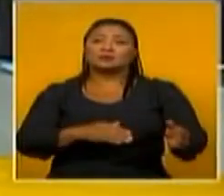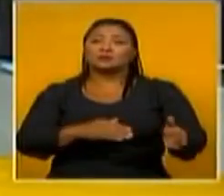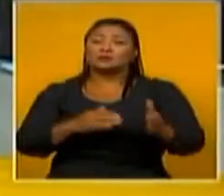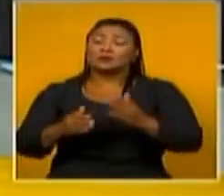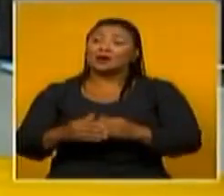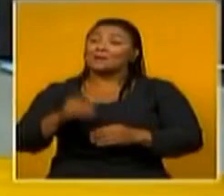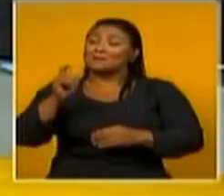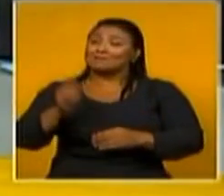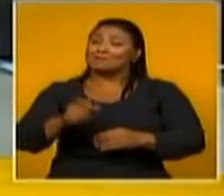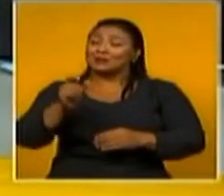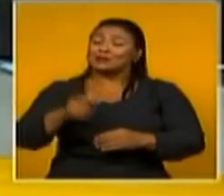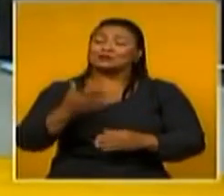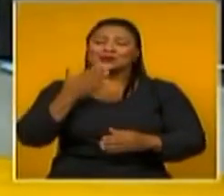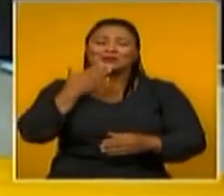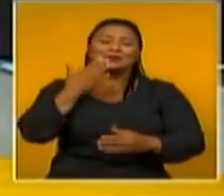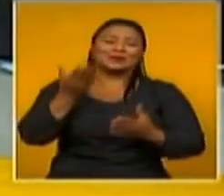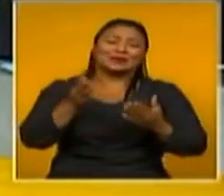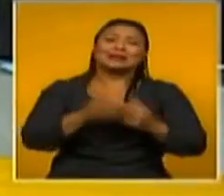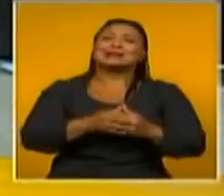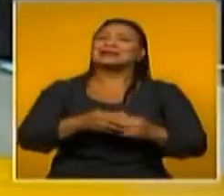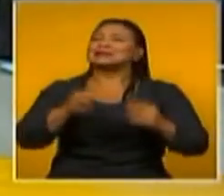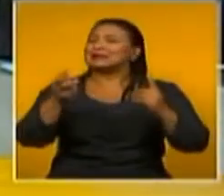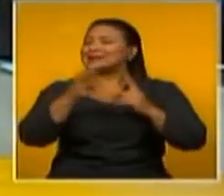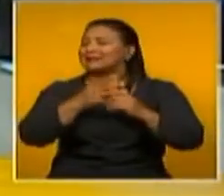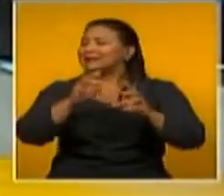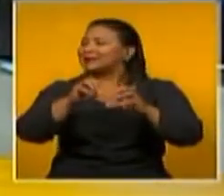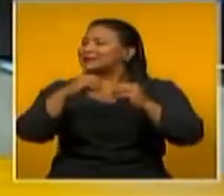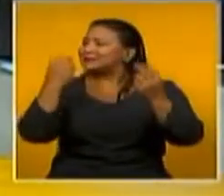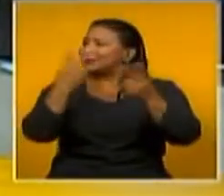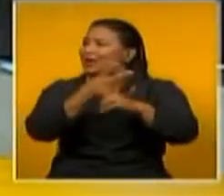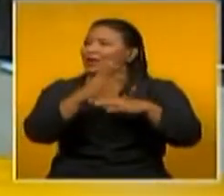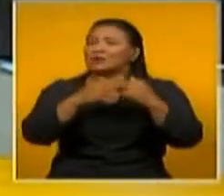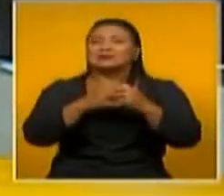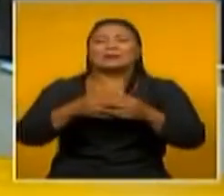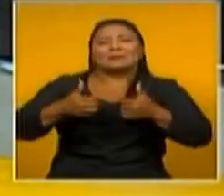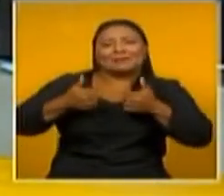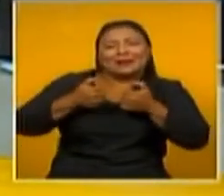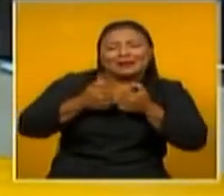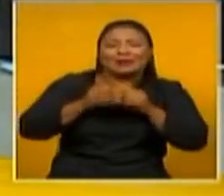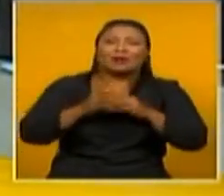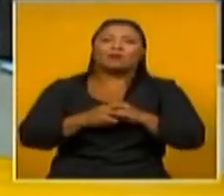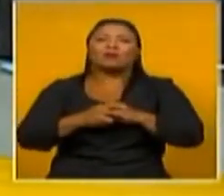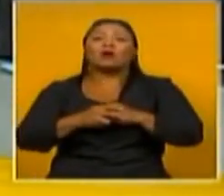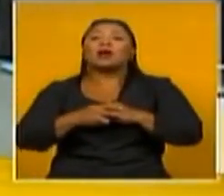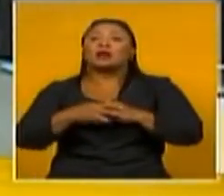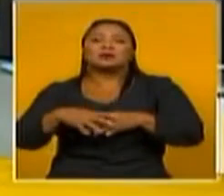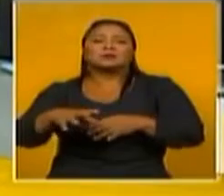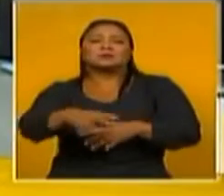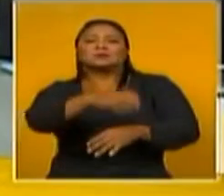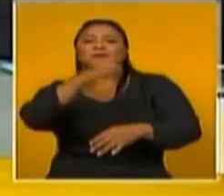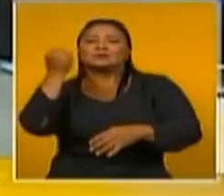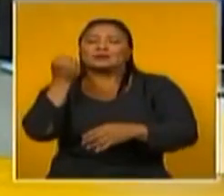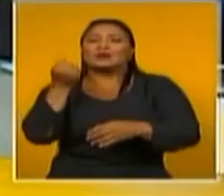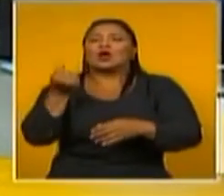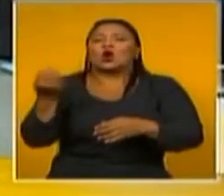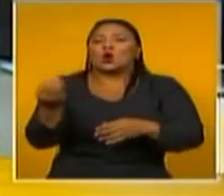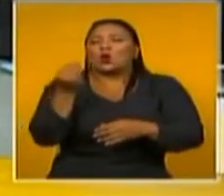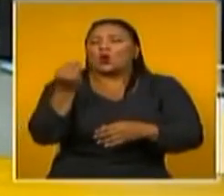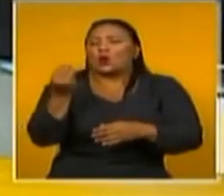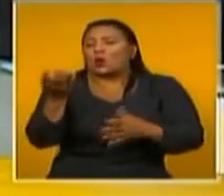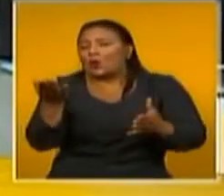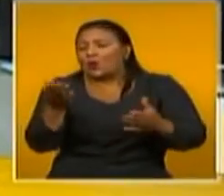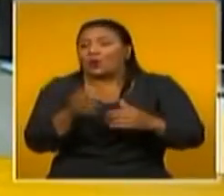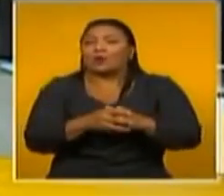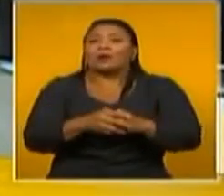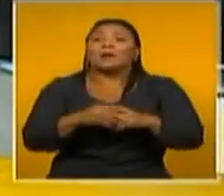Sujetos utilizan el anonimato de las redes sociales para engatusar, enamorar y hasta llevarse a menores de edad. Según la fiscalía, en